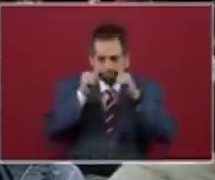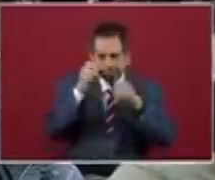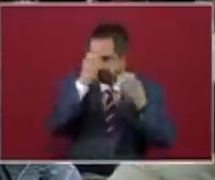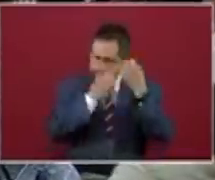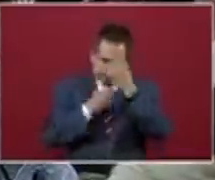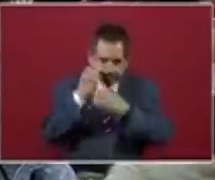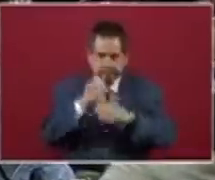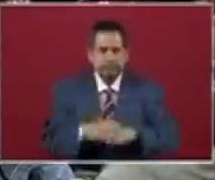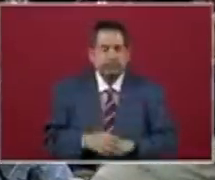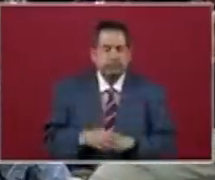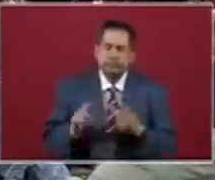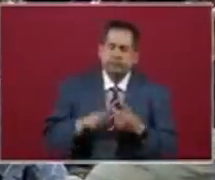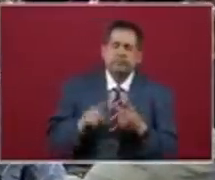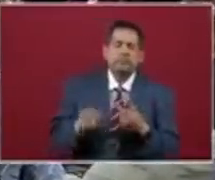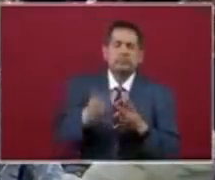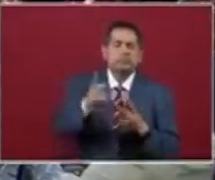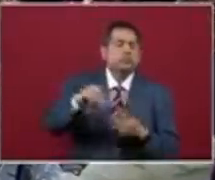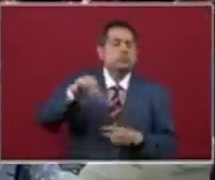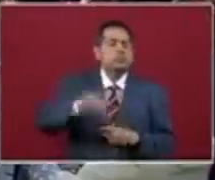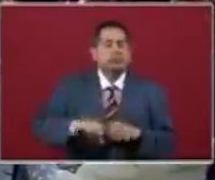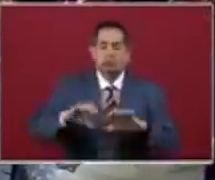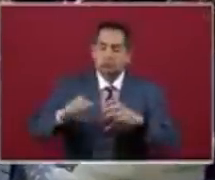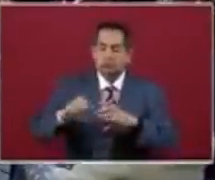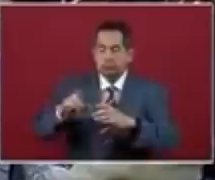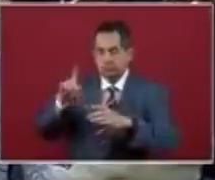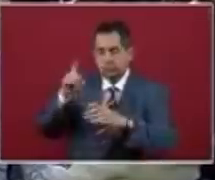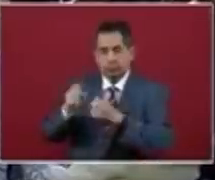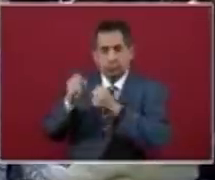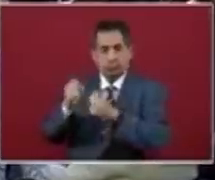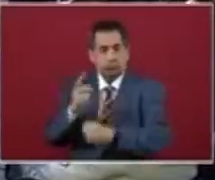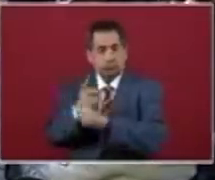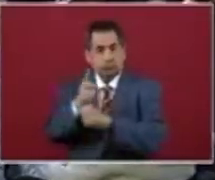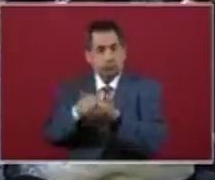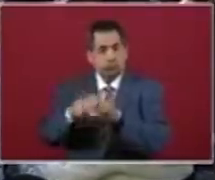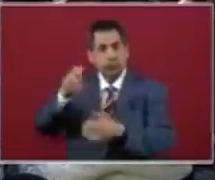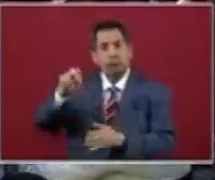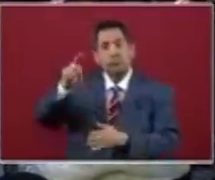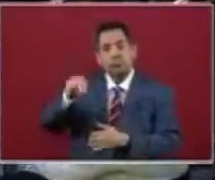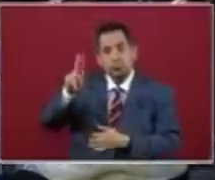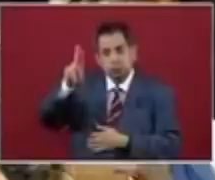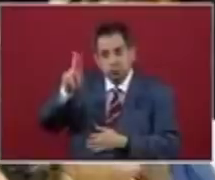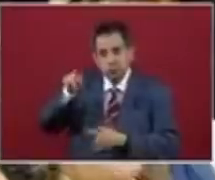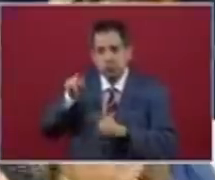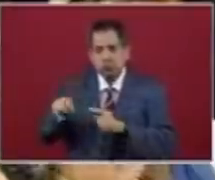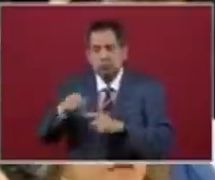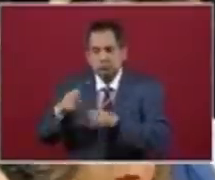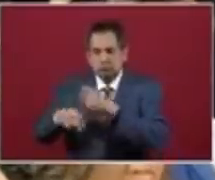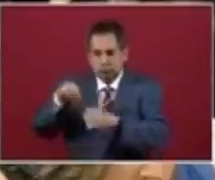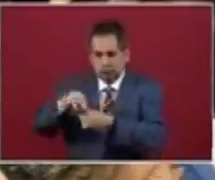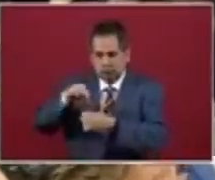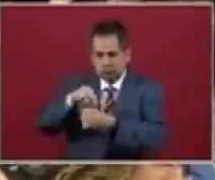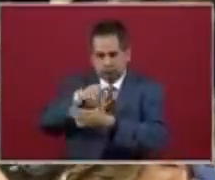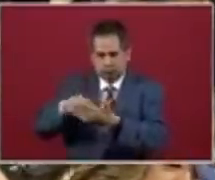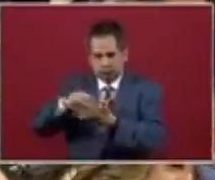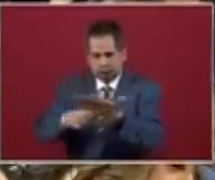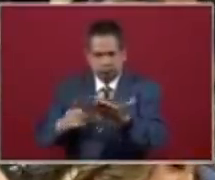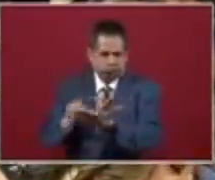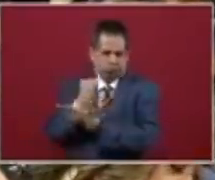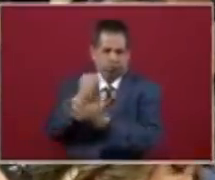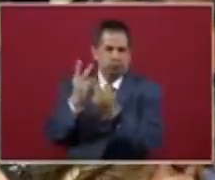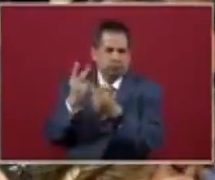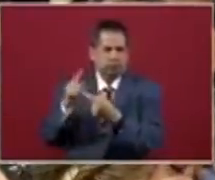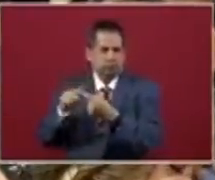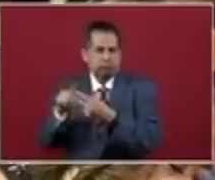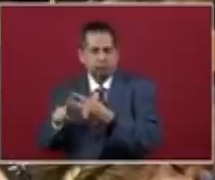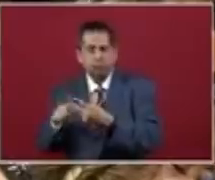Y la segunda pregunta. Hoy el Consejo de Seguridad de las Naciones Unidas va a votar dos resoluciones. Una